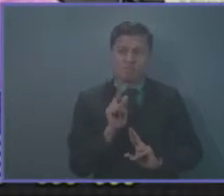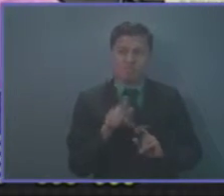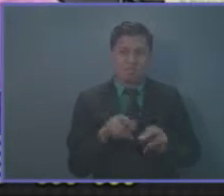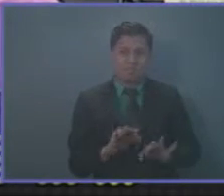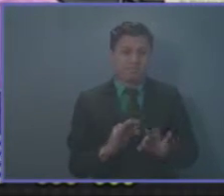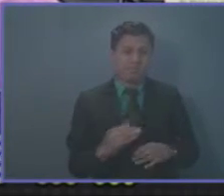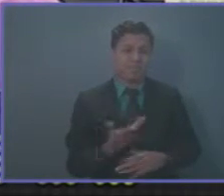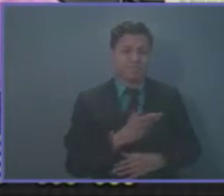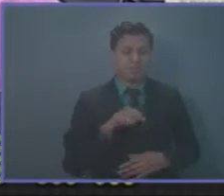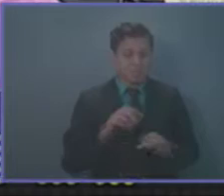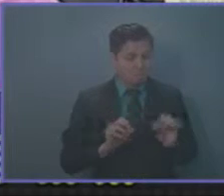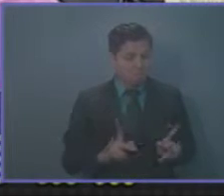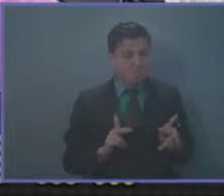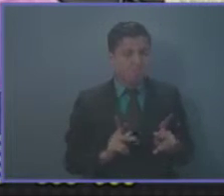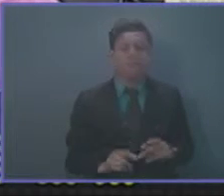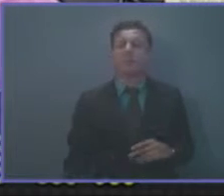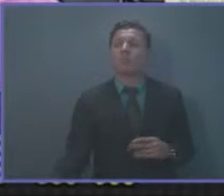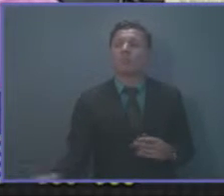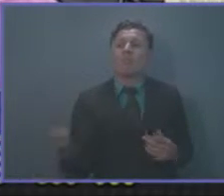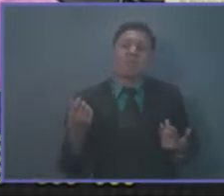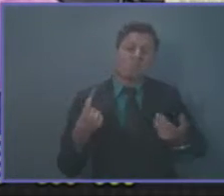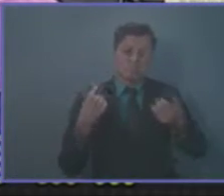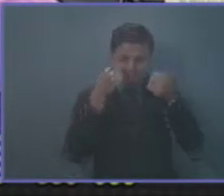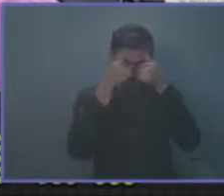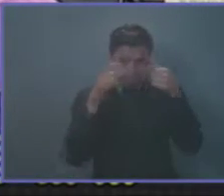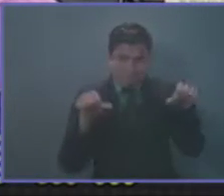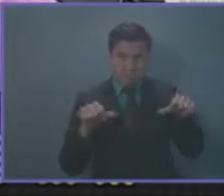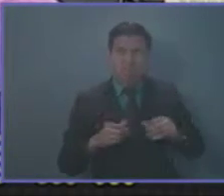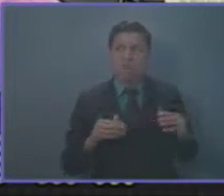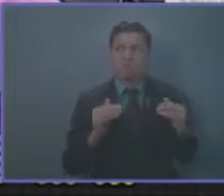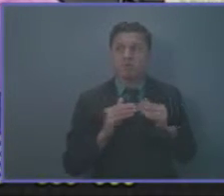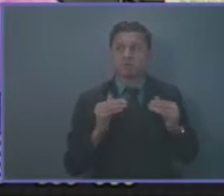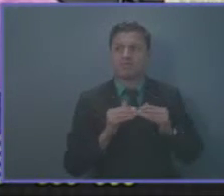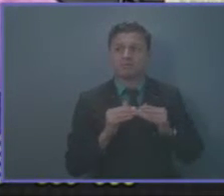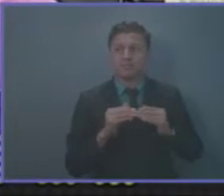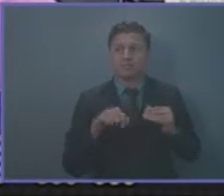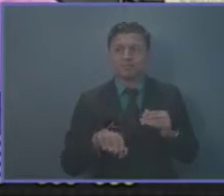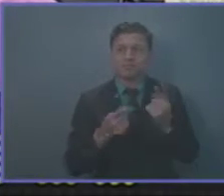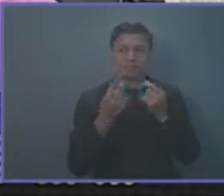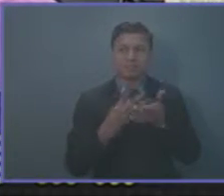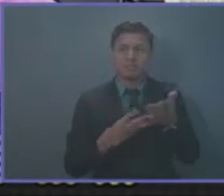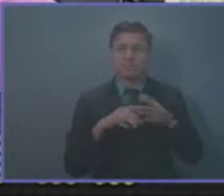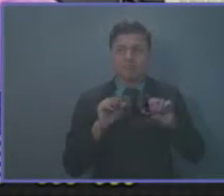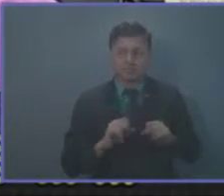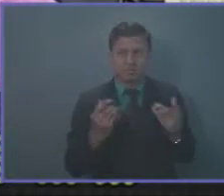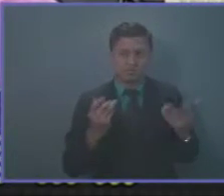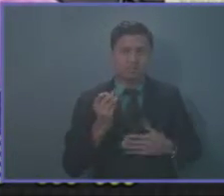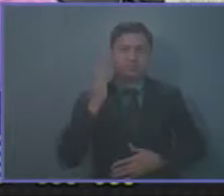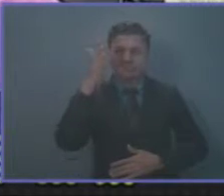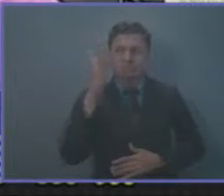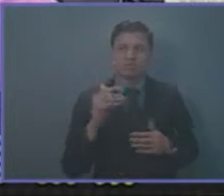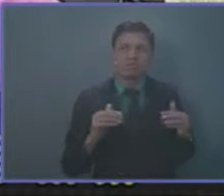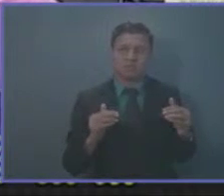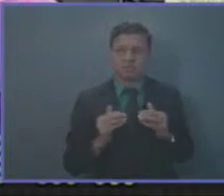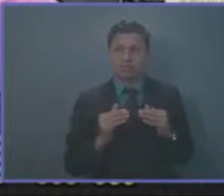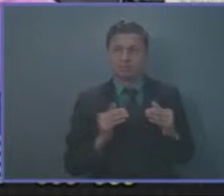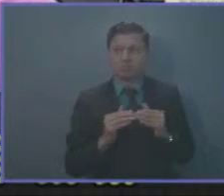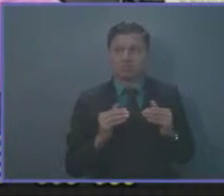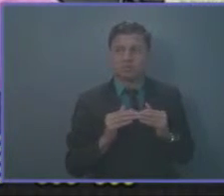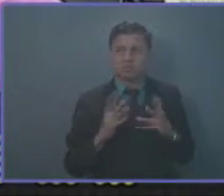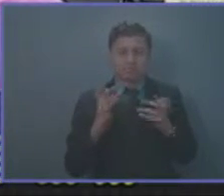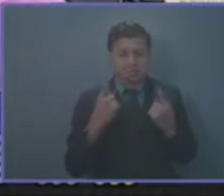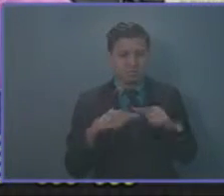esta ocasión hay una aprobación para estos recursos, pueda haber en el futuro, y que vamos a